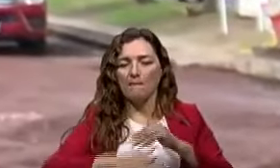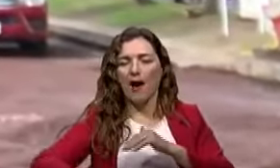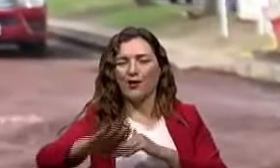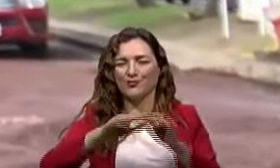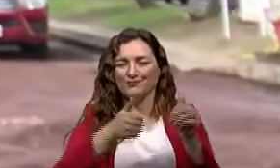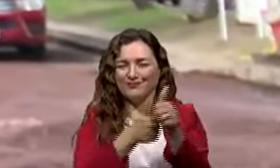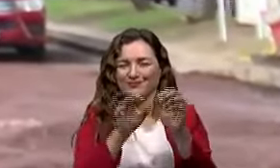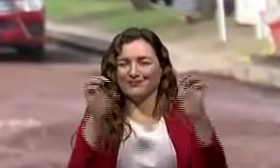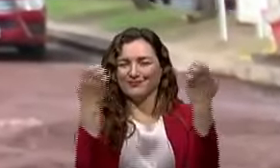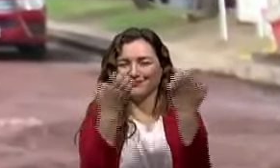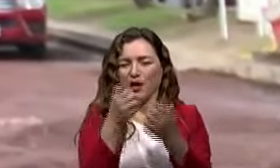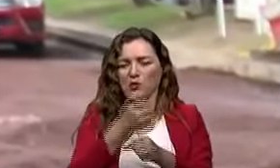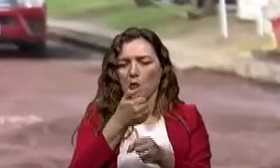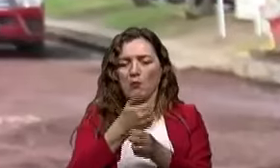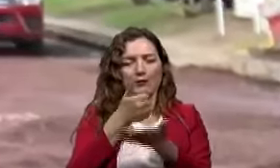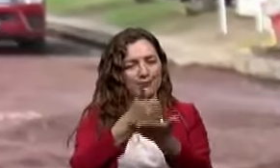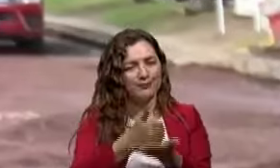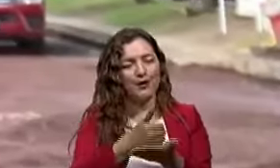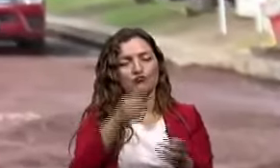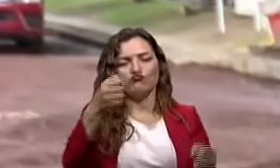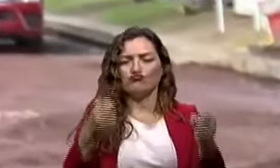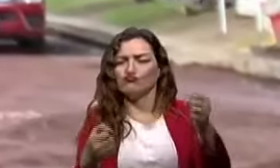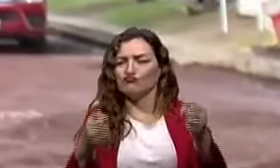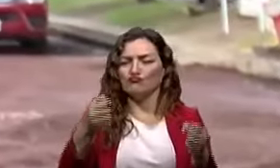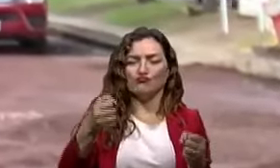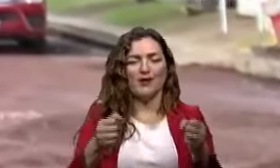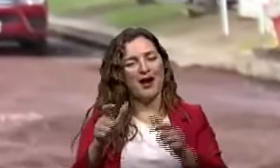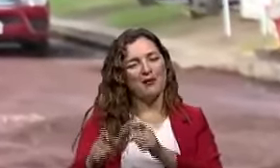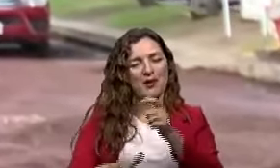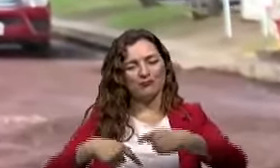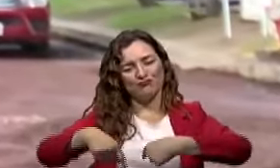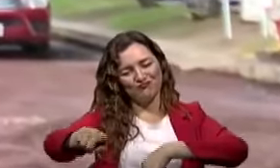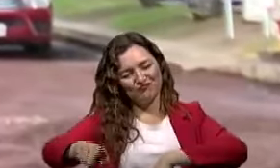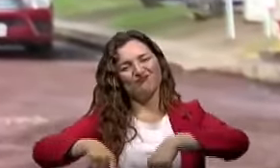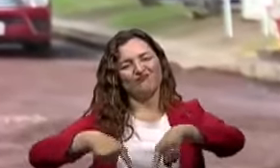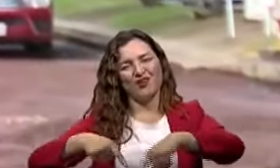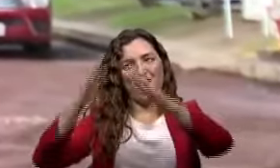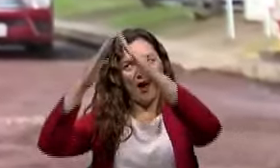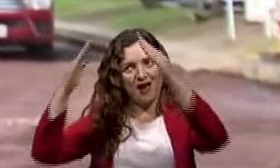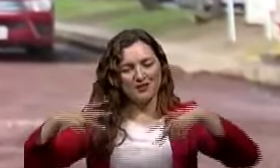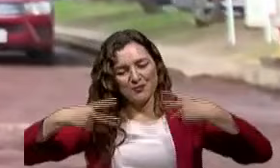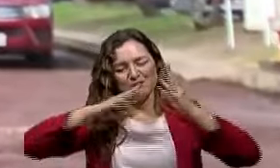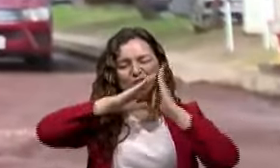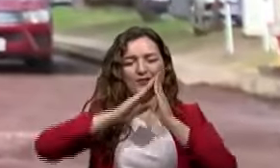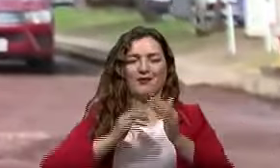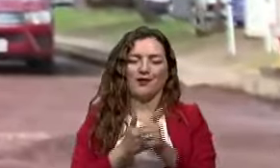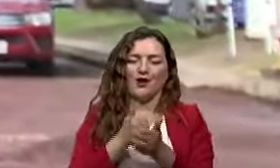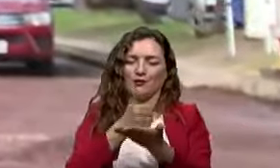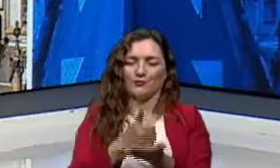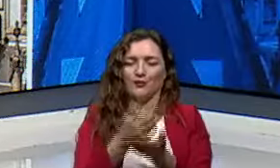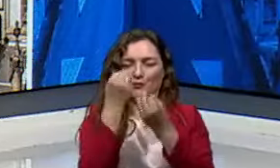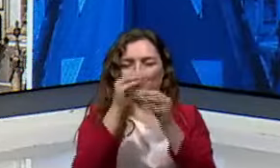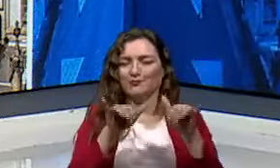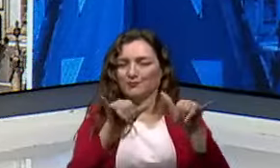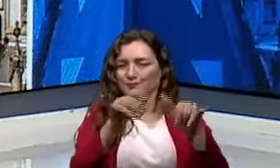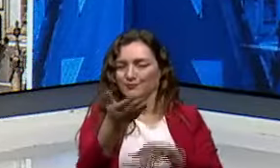que beneficiarán mucho a los conductores y por supuesto también a los que habitan en esta parte de la capital. Con esta información nosotros